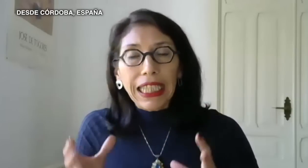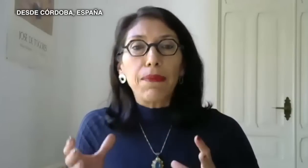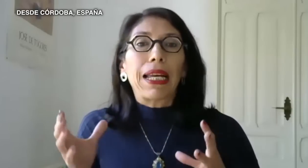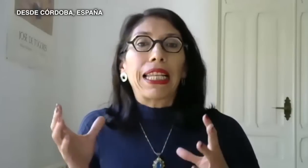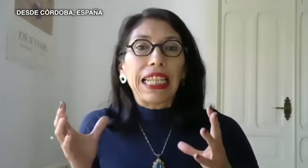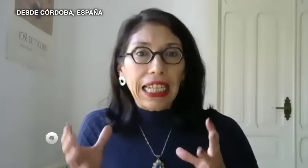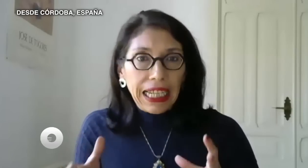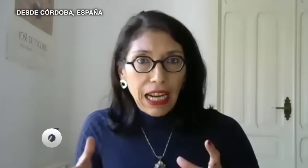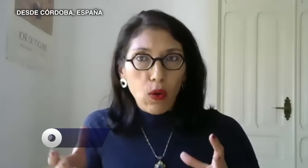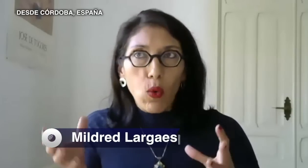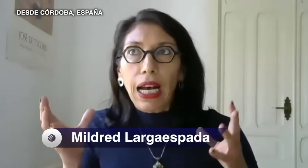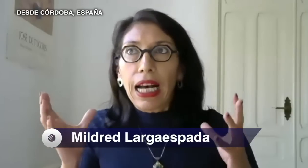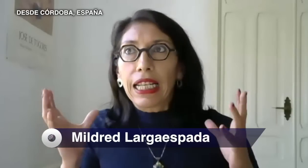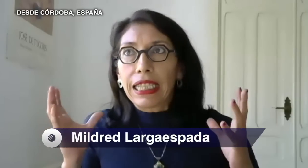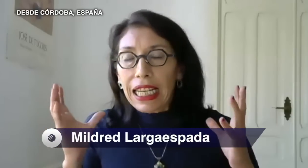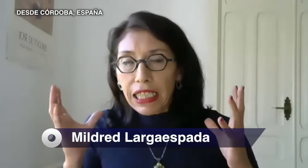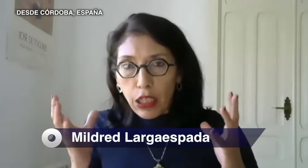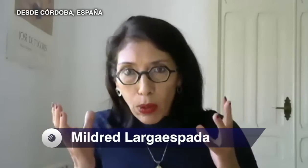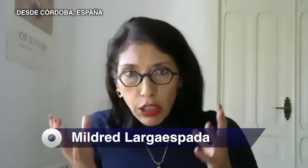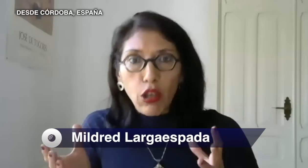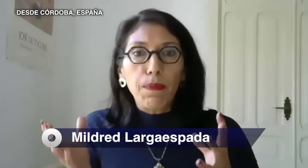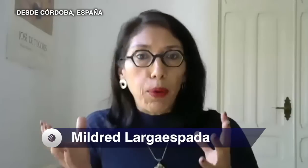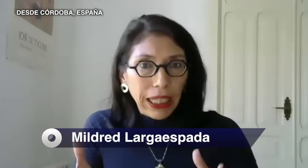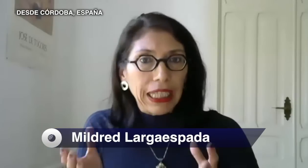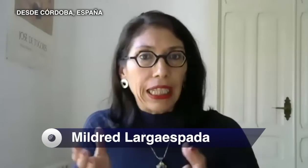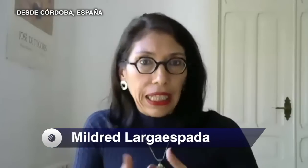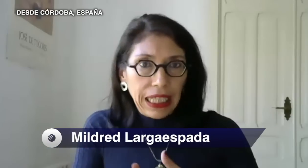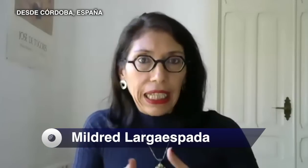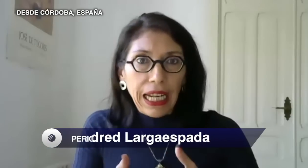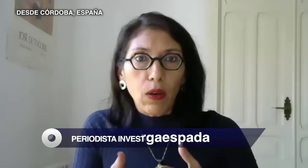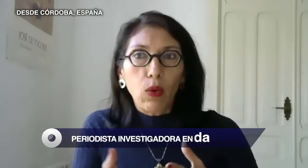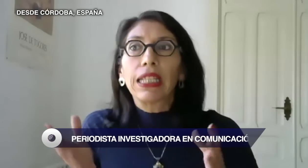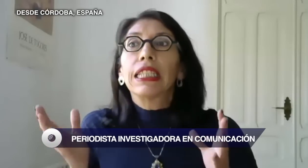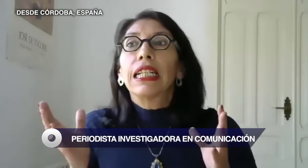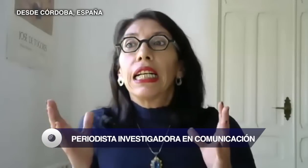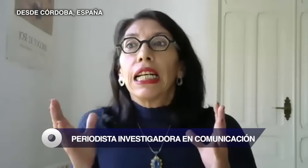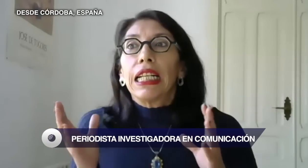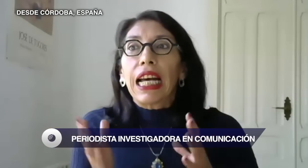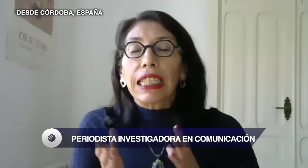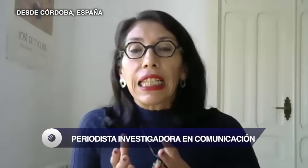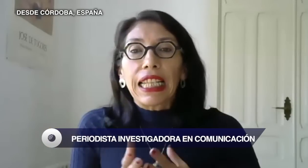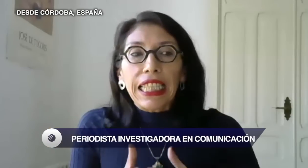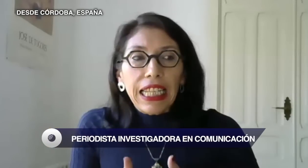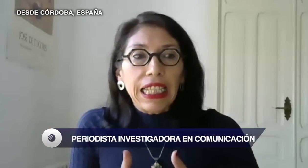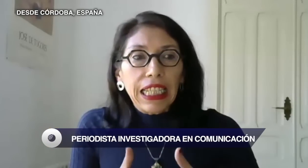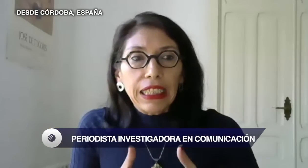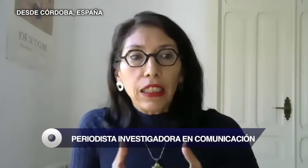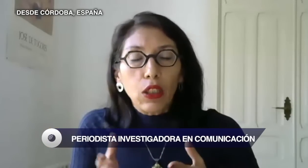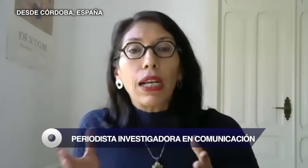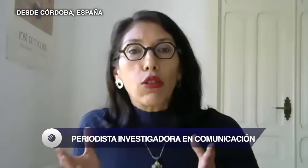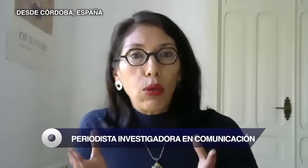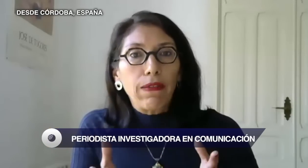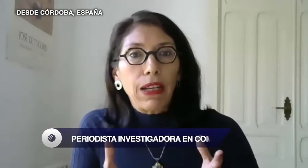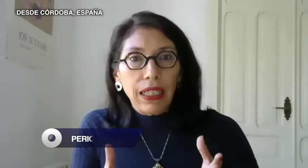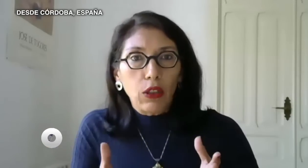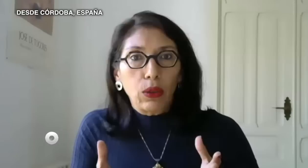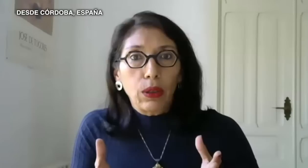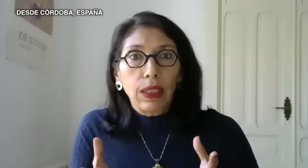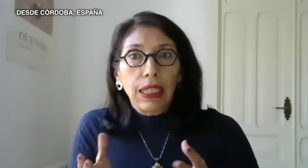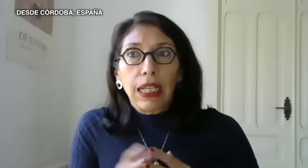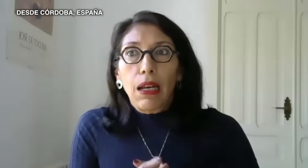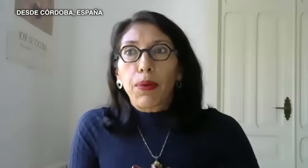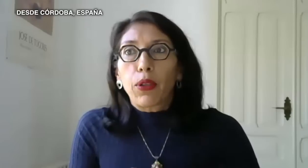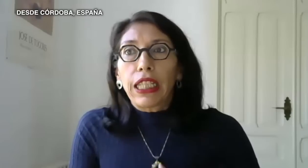el tema de Nicaragua, de la situación política de Nicaragua, la tienen los azul y